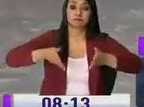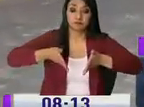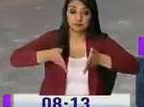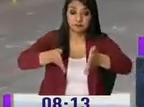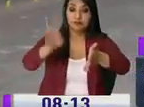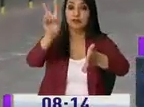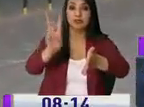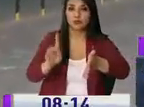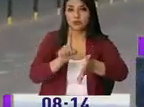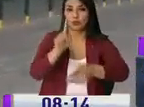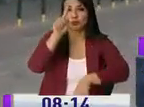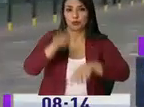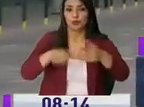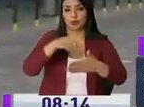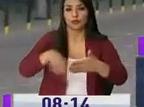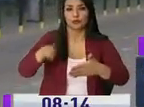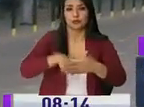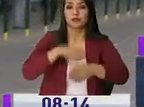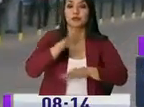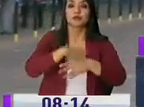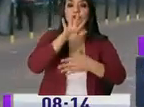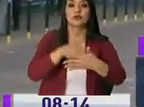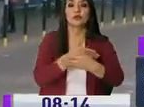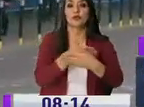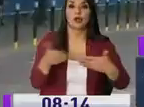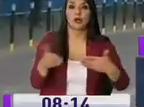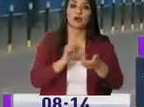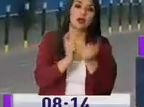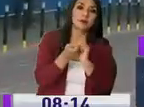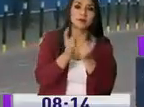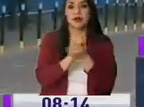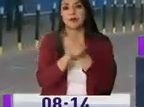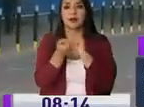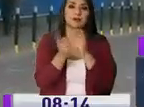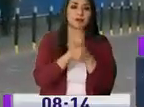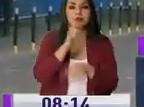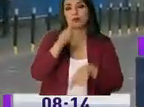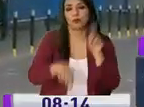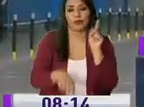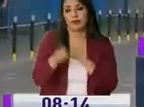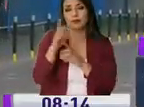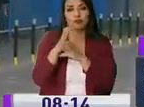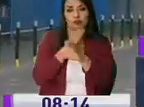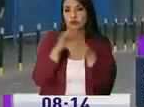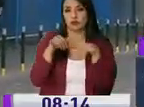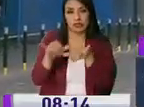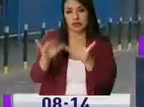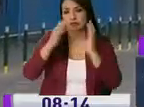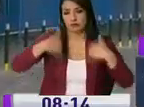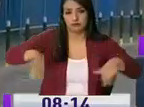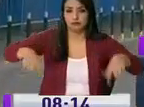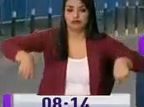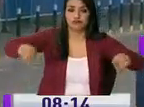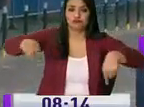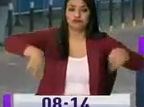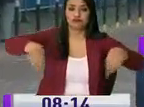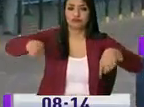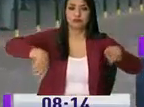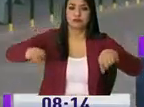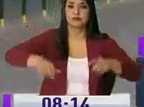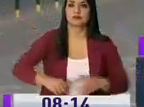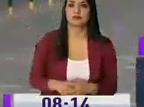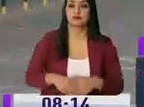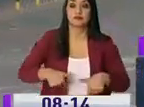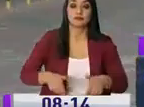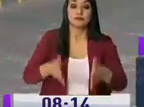calle Venezuela por los horarios que acabamos de manifestar, no podemos estar cambiando en unas horas el transporte público y en otras horas no circular por la Venezuela,